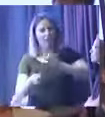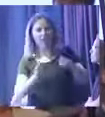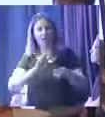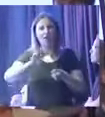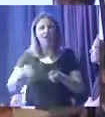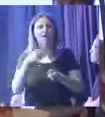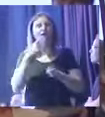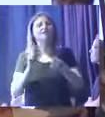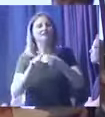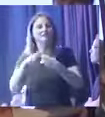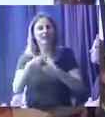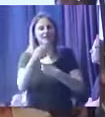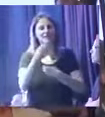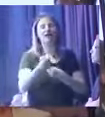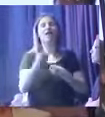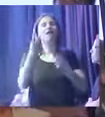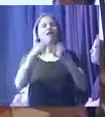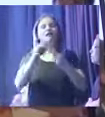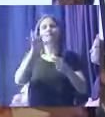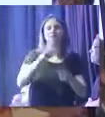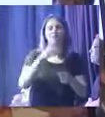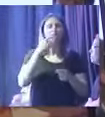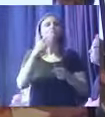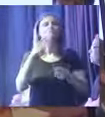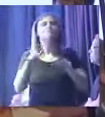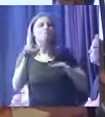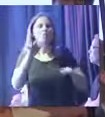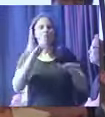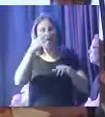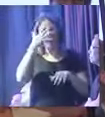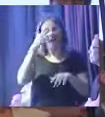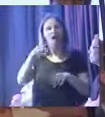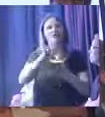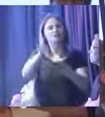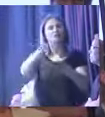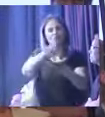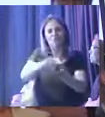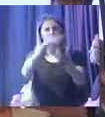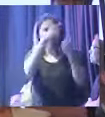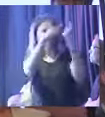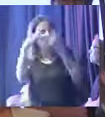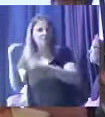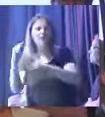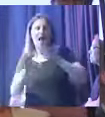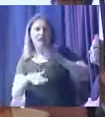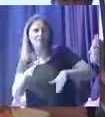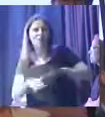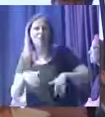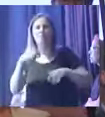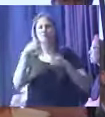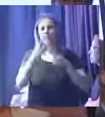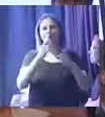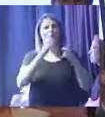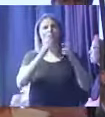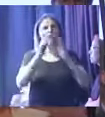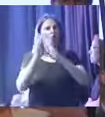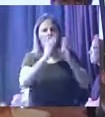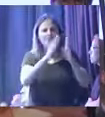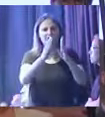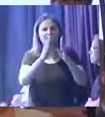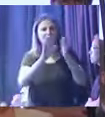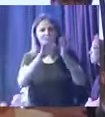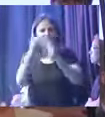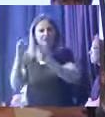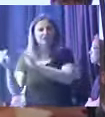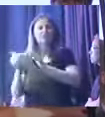anarcosindicalistas, donde los caditanos trajeron las murgas, una ciudad recorrida por candombes, por conventillos, una ciudad que dibujó